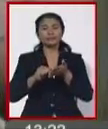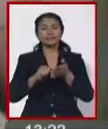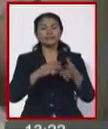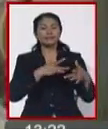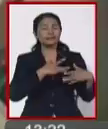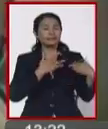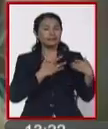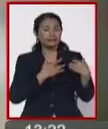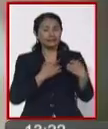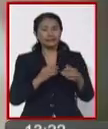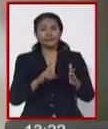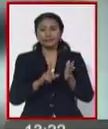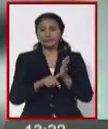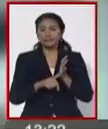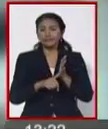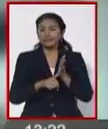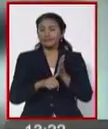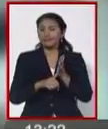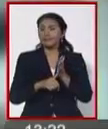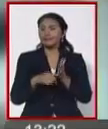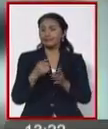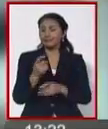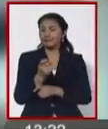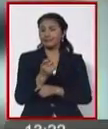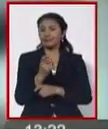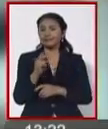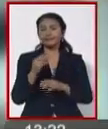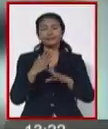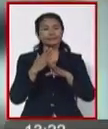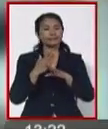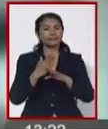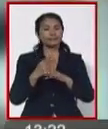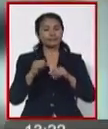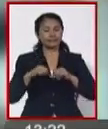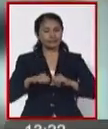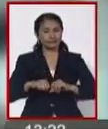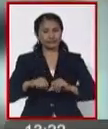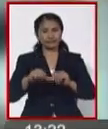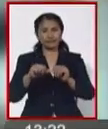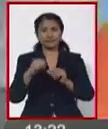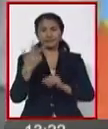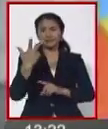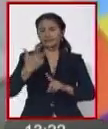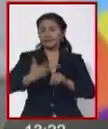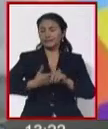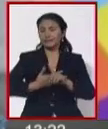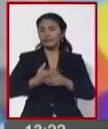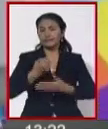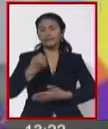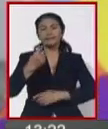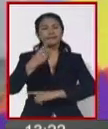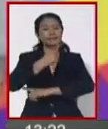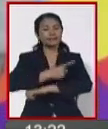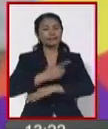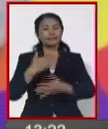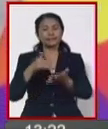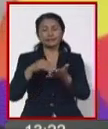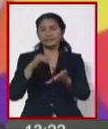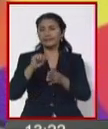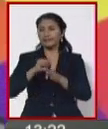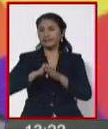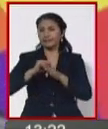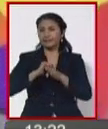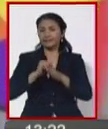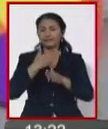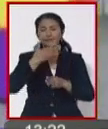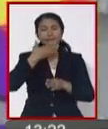cardiopatía en el corazón, intervención que fue exitosa, pero esto no la dejó fuera de juego, ya que luego de tres meses de reposo volvió a entrenar y se convirtió en la